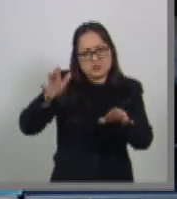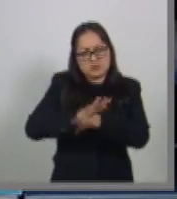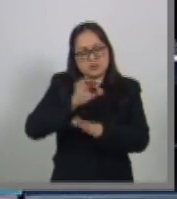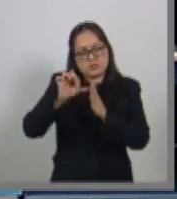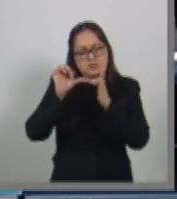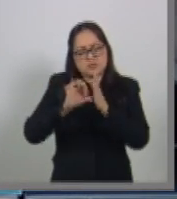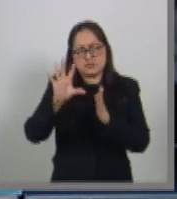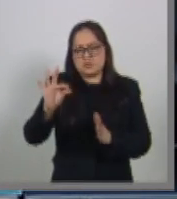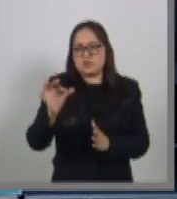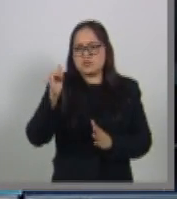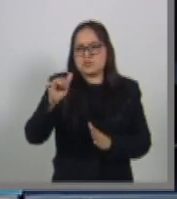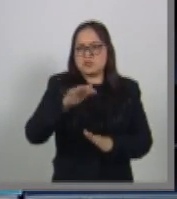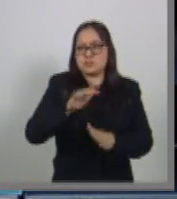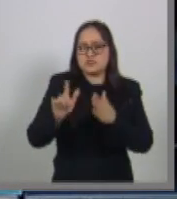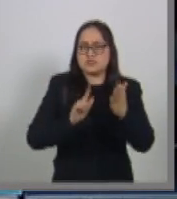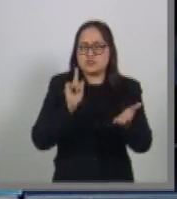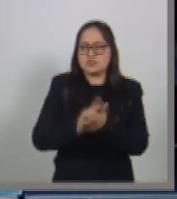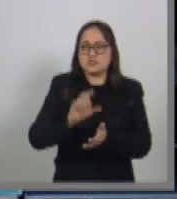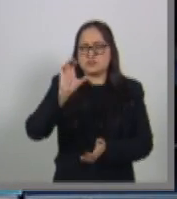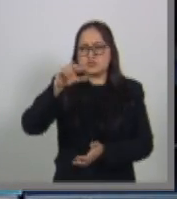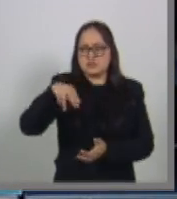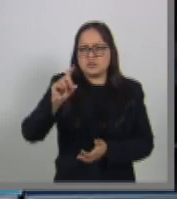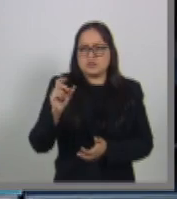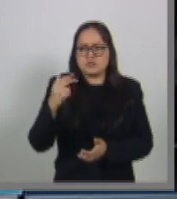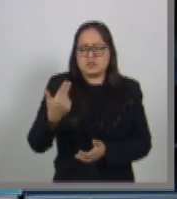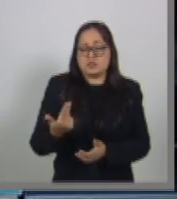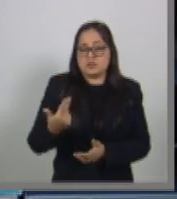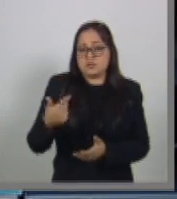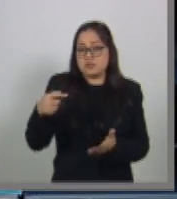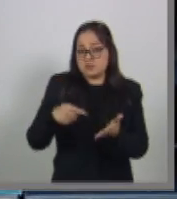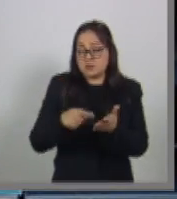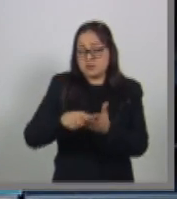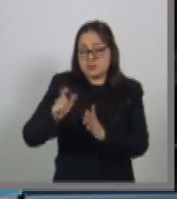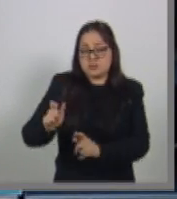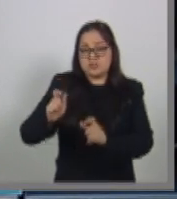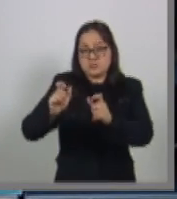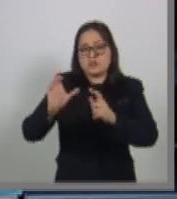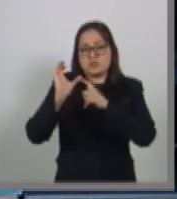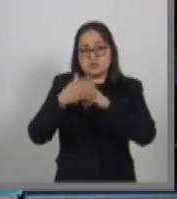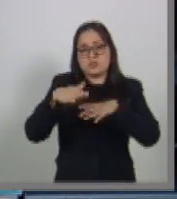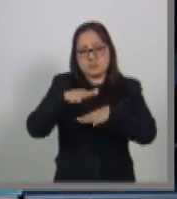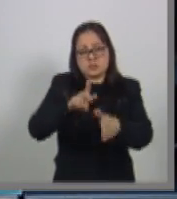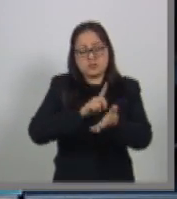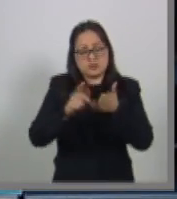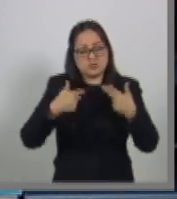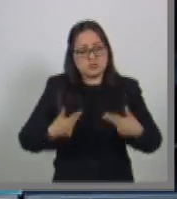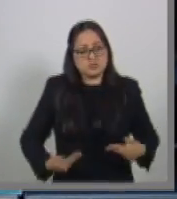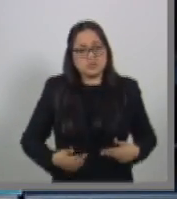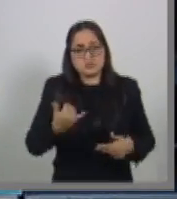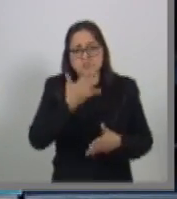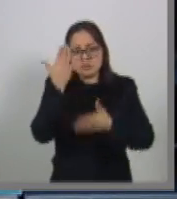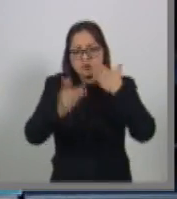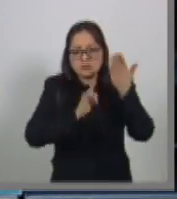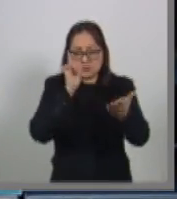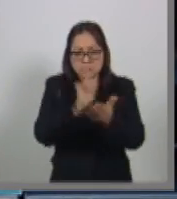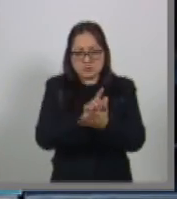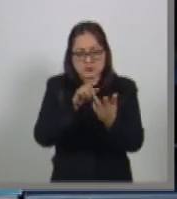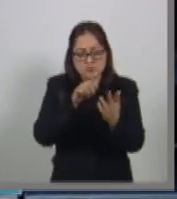artículo 46 de la Ley de la Comisión Nacional de los Derechos Humanos se turna a las Comisiones Unidas de Derechos Humanos y de Estudios Legislativos.